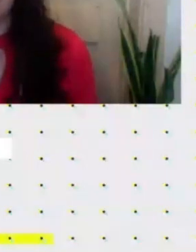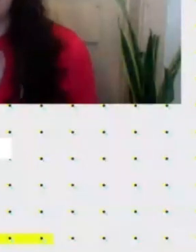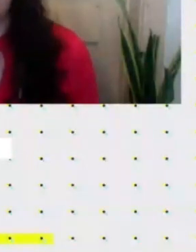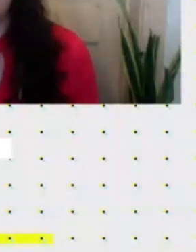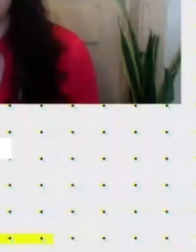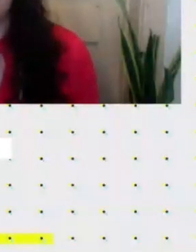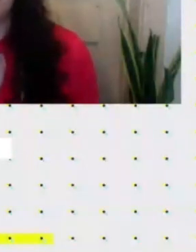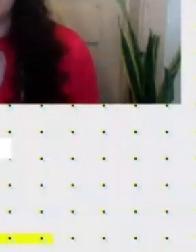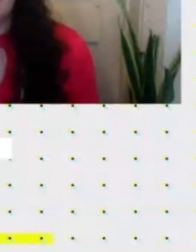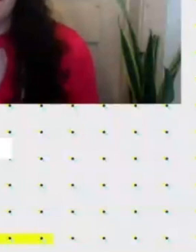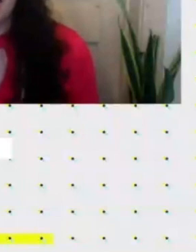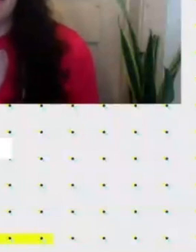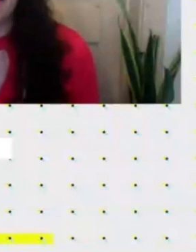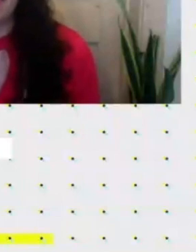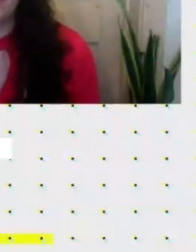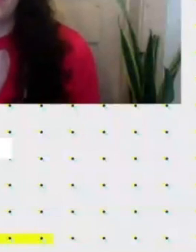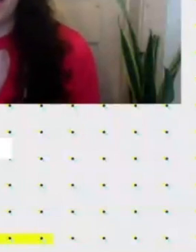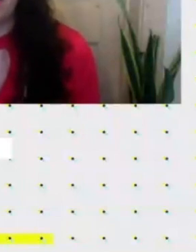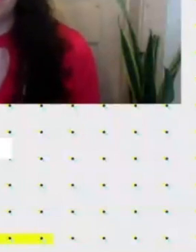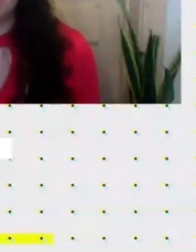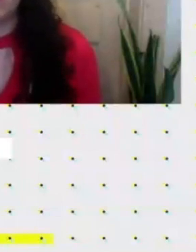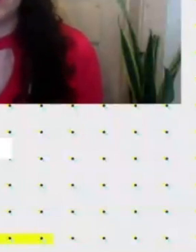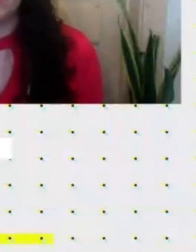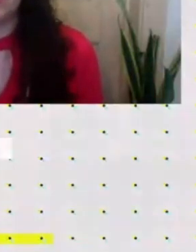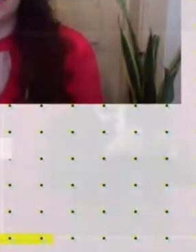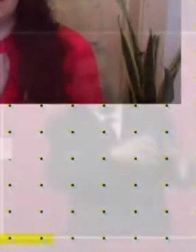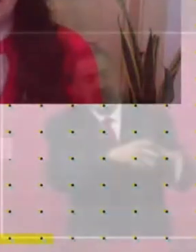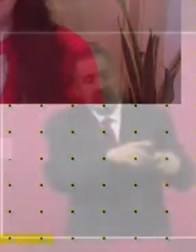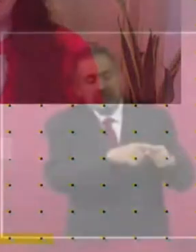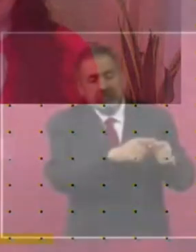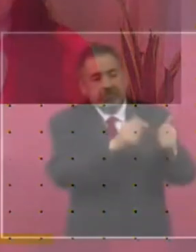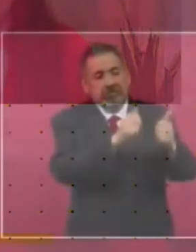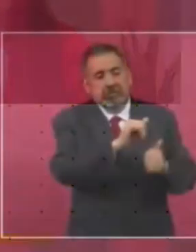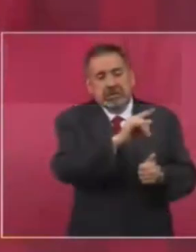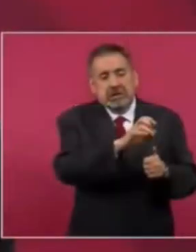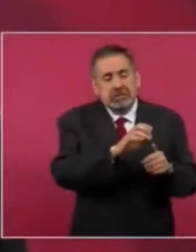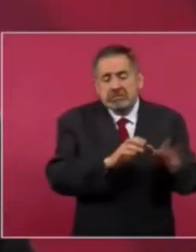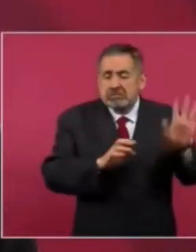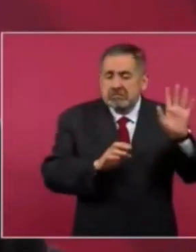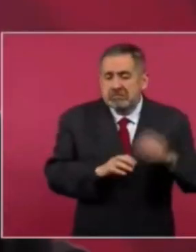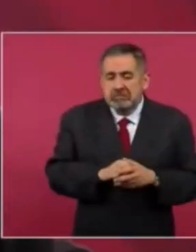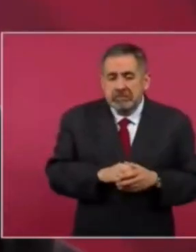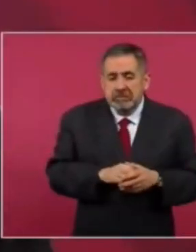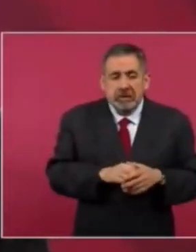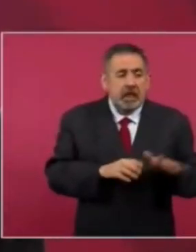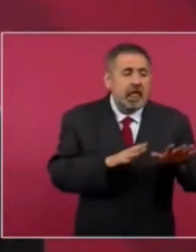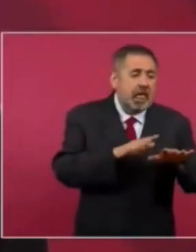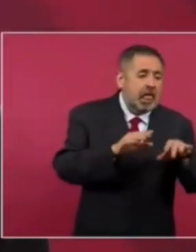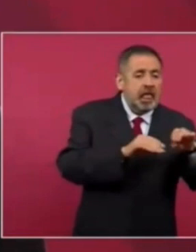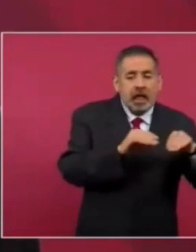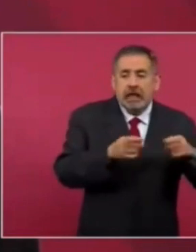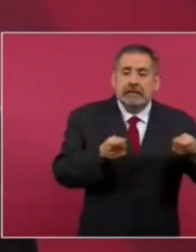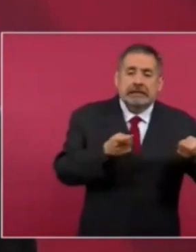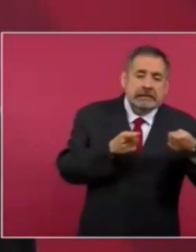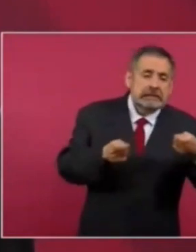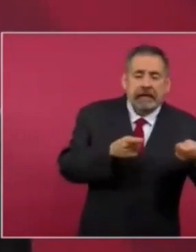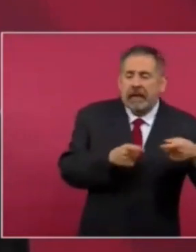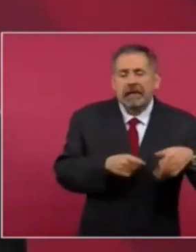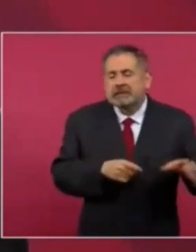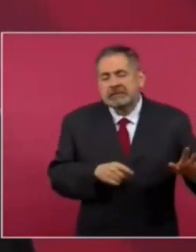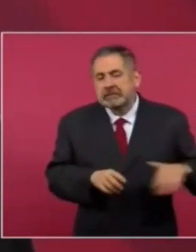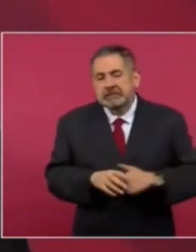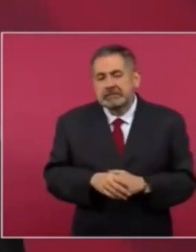instrumento que ha utilizado la oposición para el fraude electoral, recordaba elecciones anteriores, como también estaba en, por ejemplo,